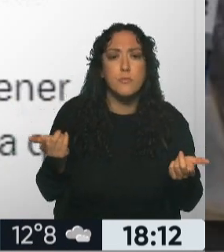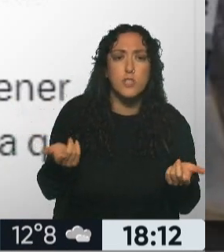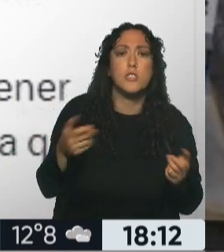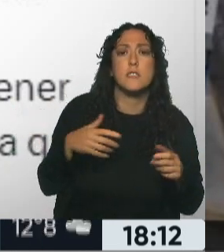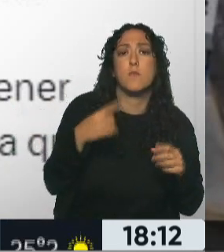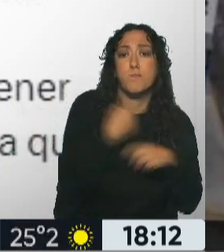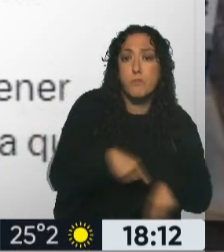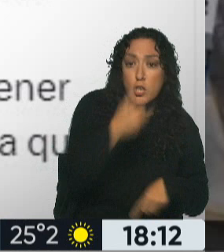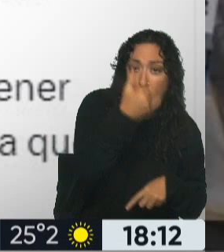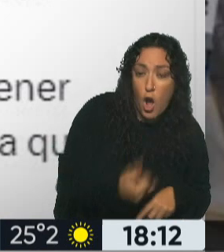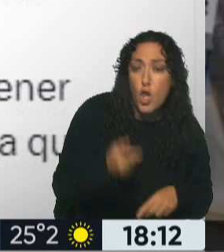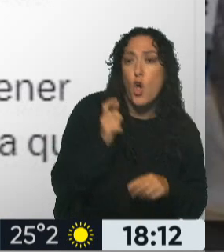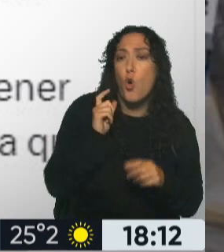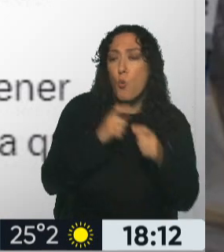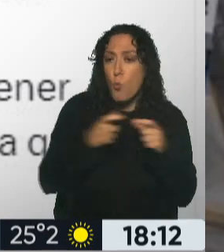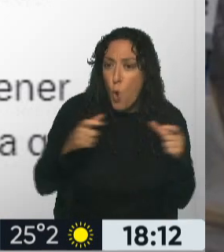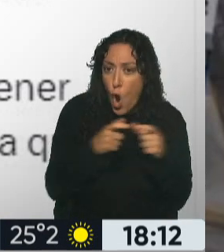nuevo Bono